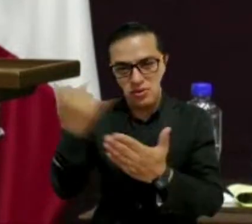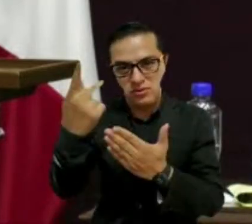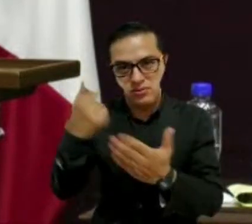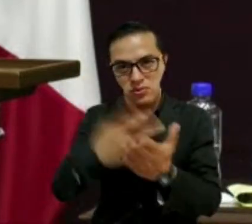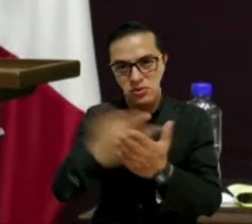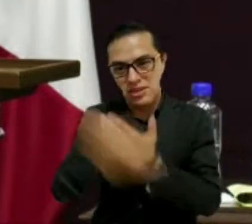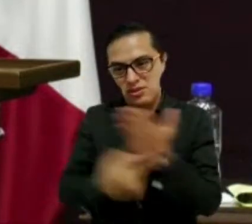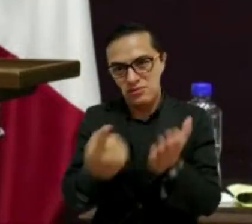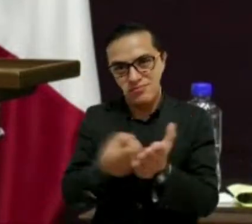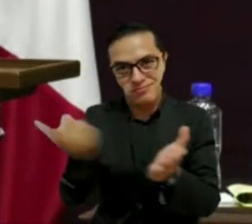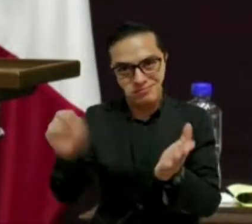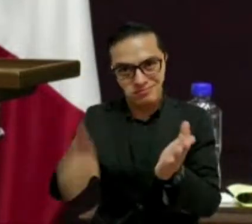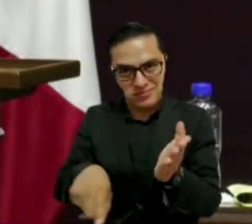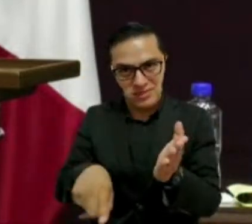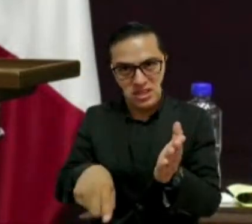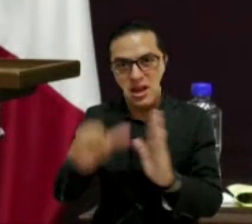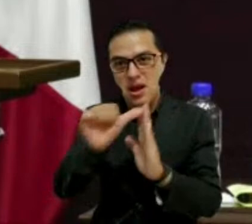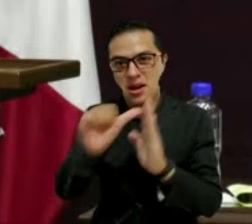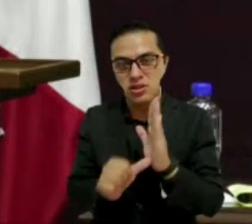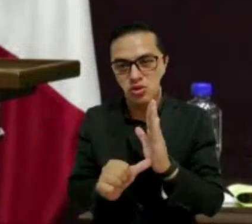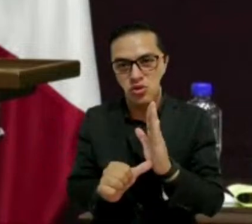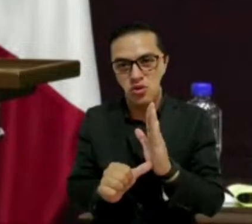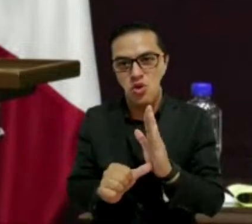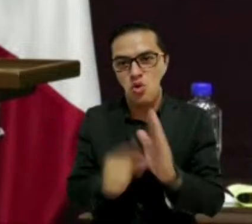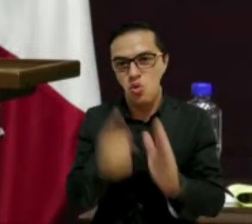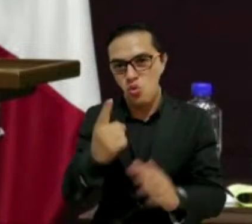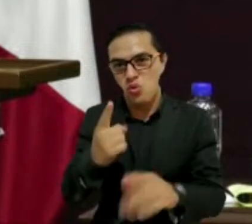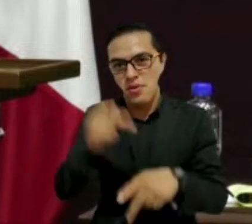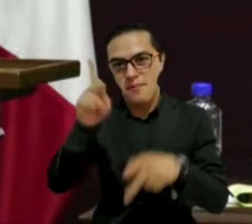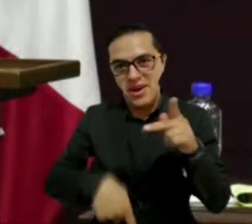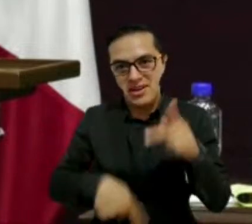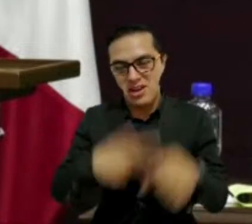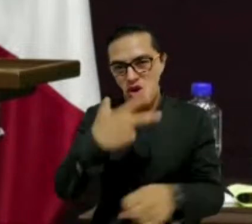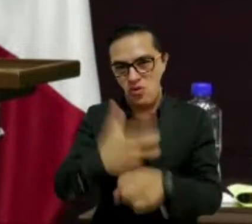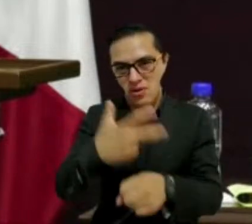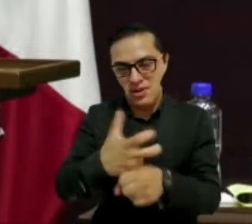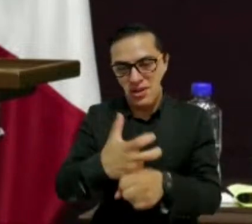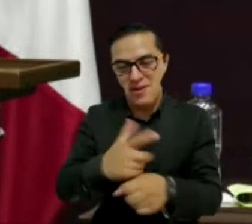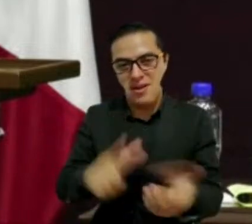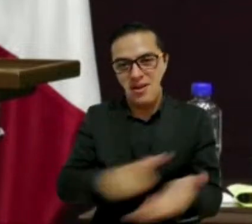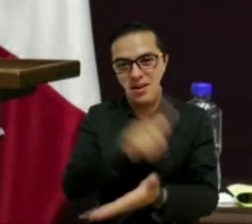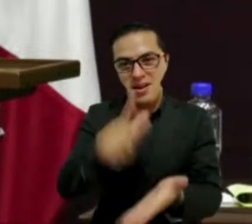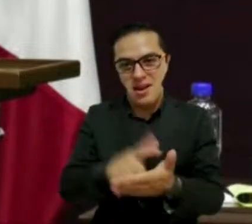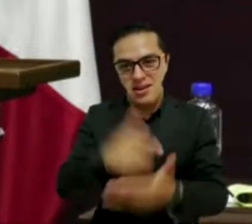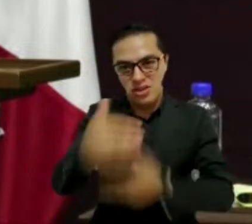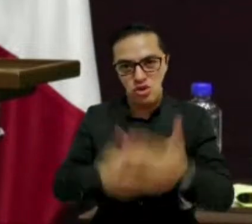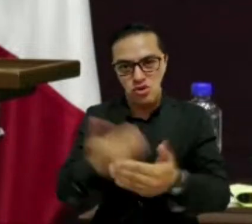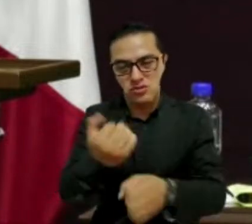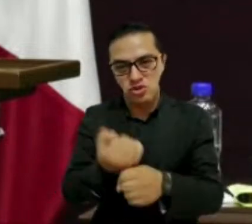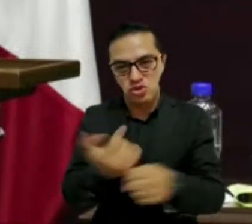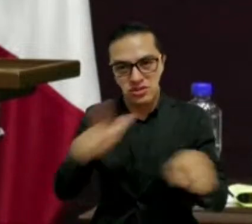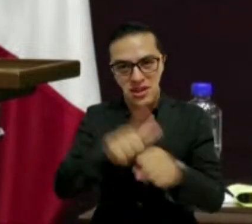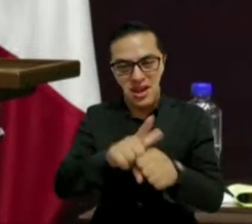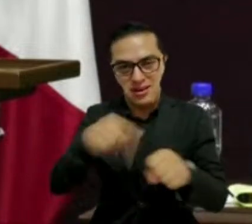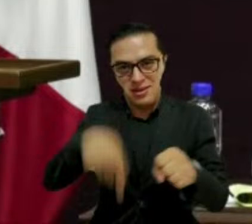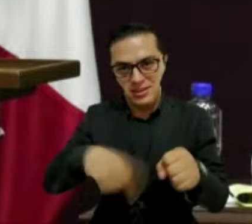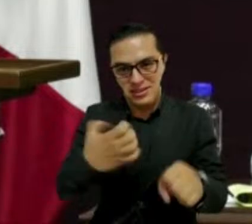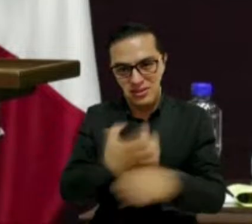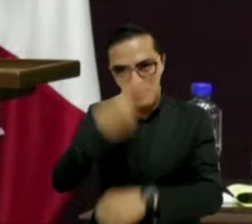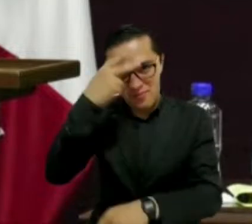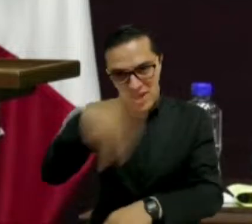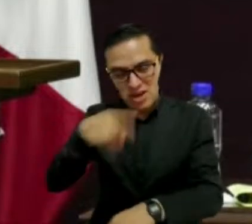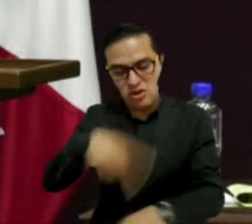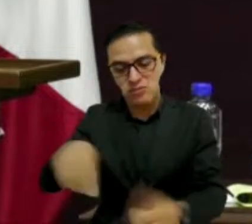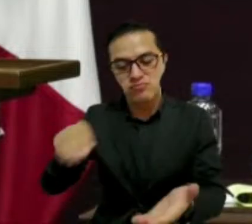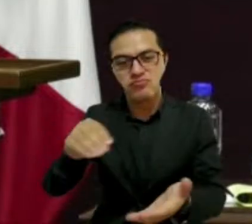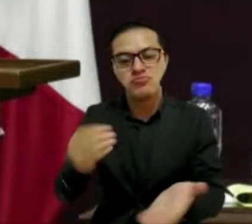se adiciona la fracción octava del artículo 11 de la Ley de Desarrollo Social del Estado de México, para quedar como sigue.